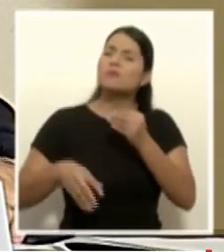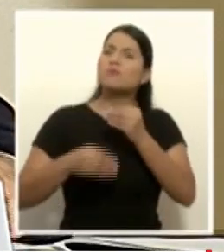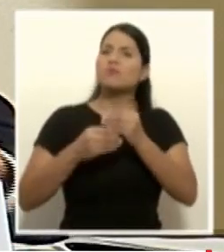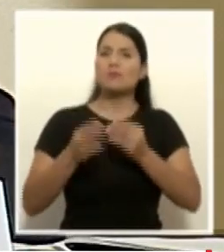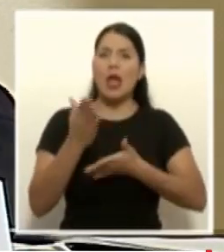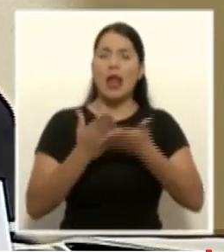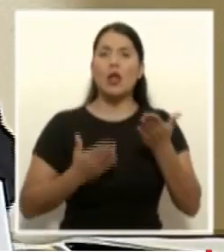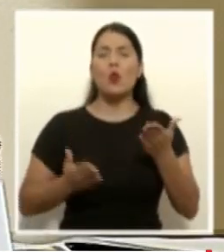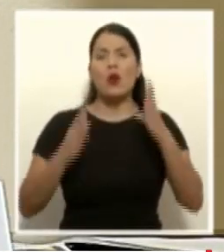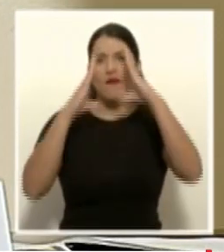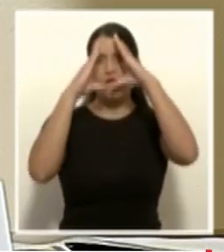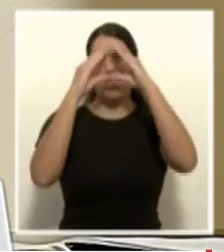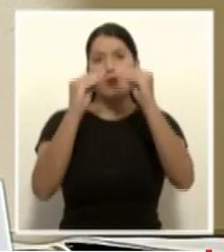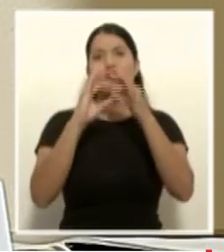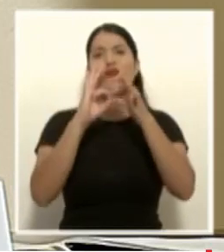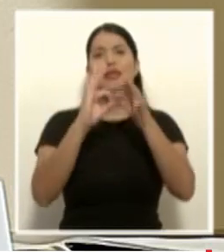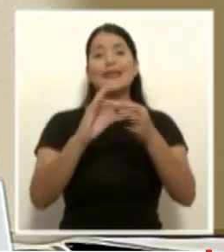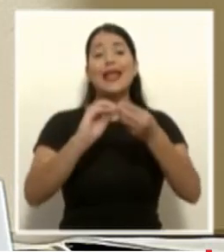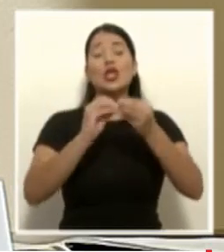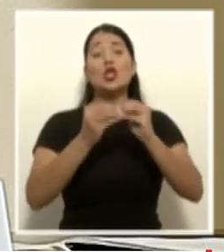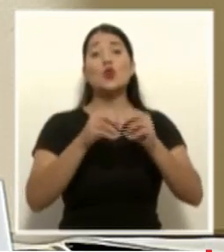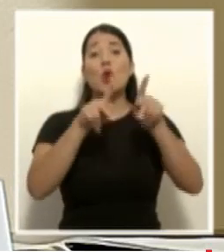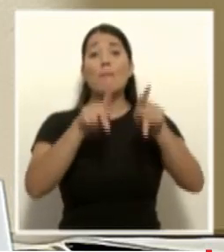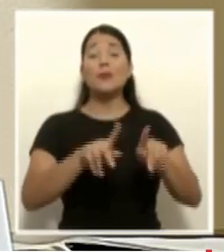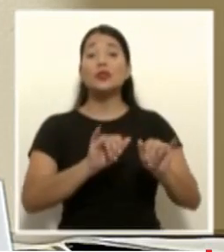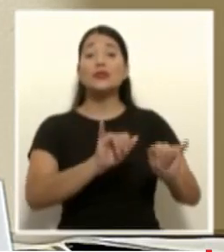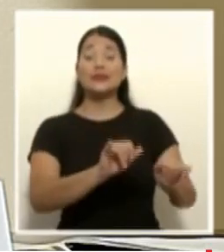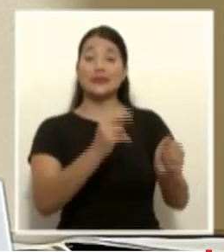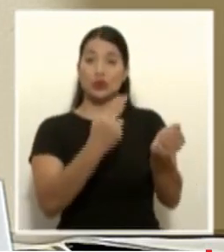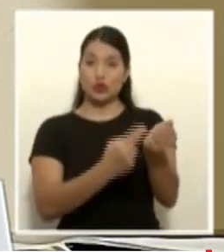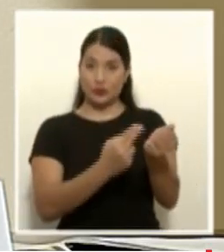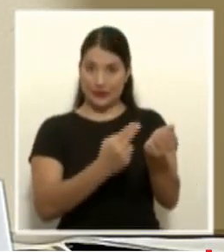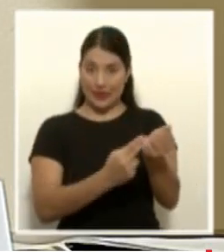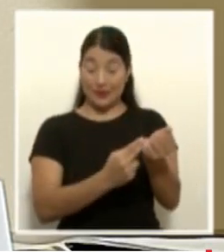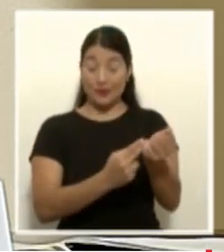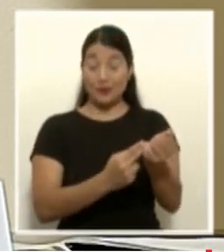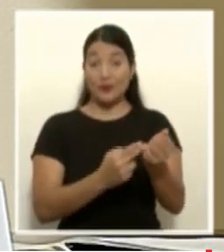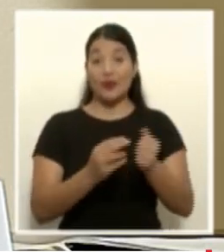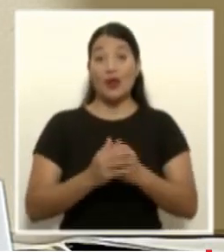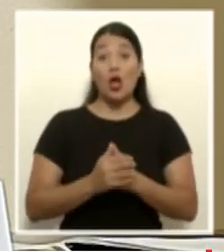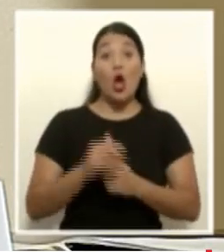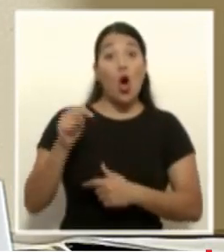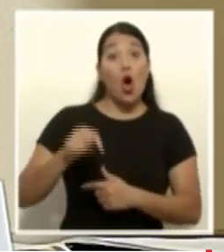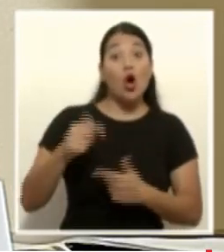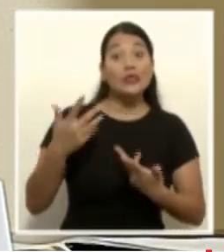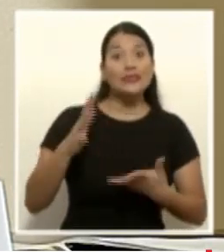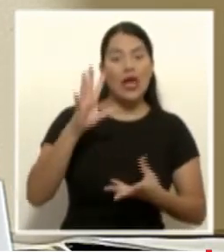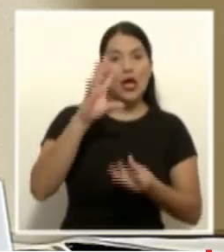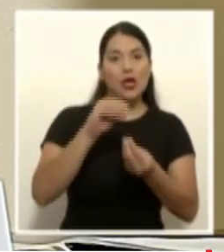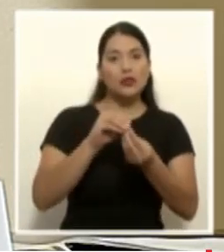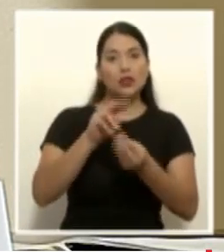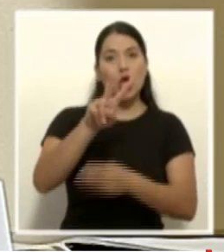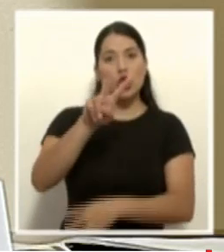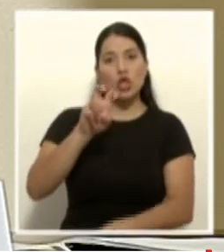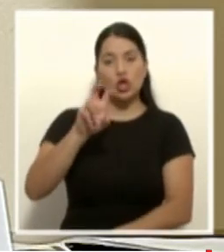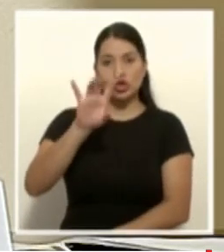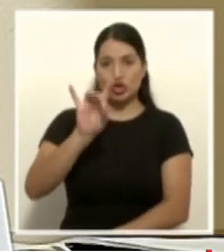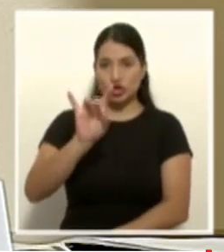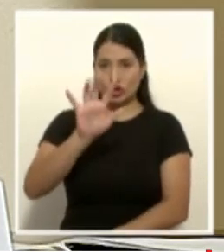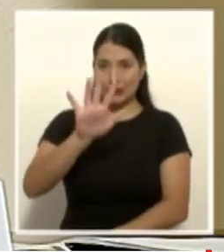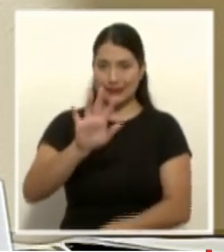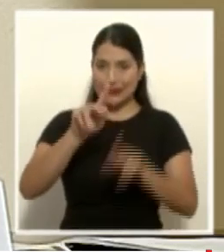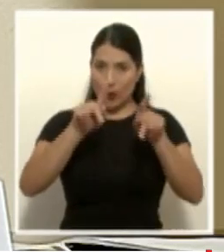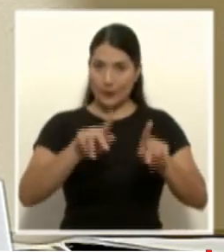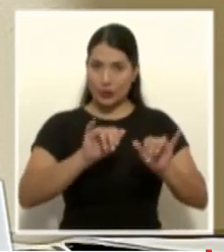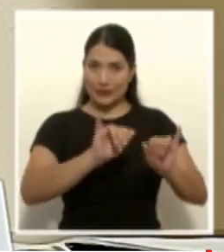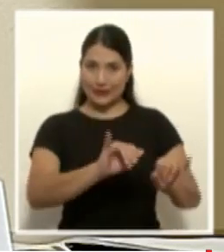detalles sobre los hospitalizados, porque hay un componente nuevo. Bueno, hoy llevamos 285 personas